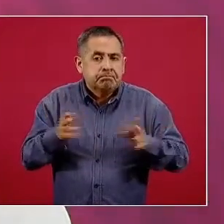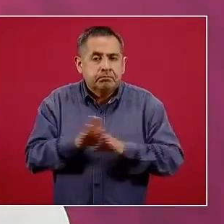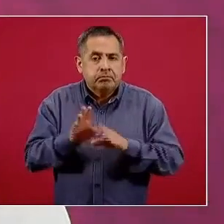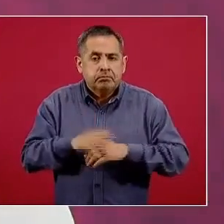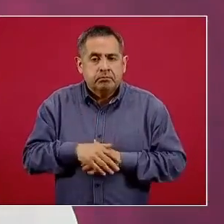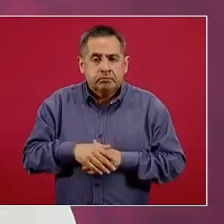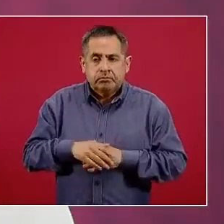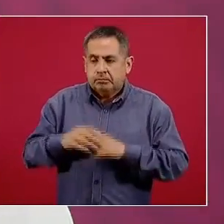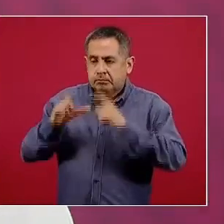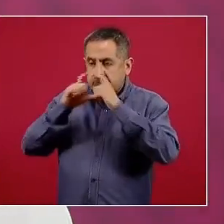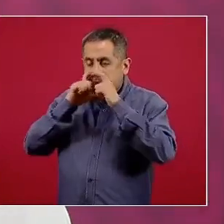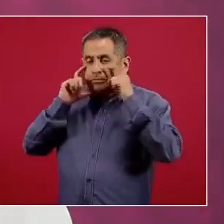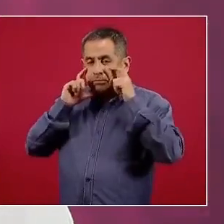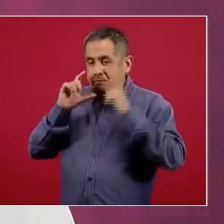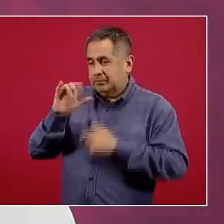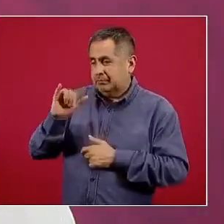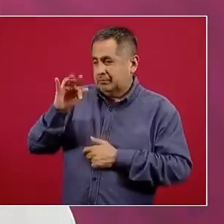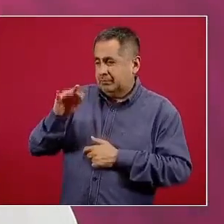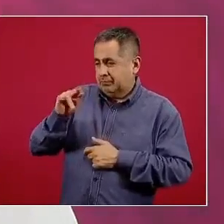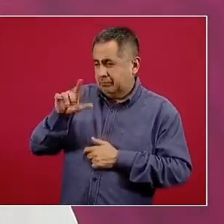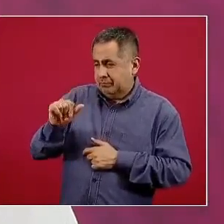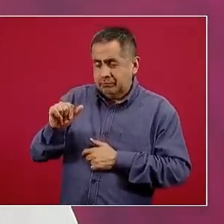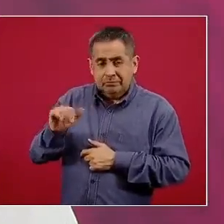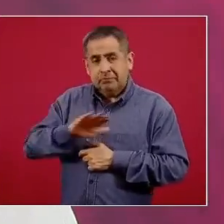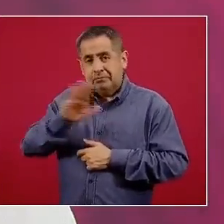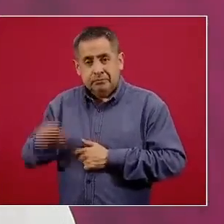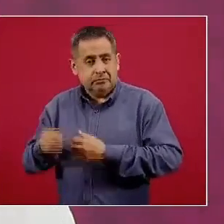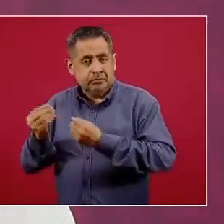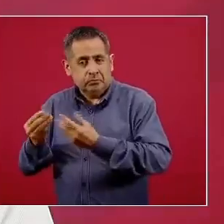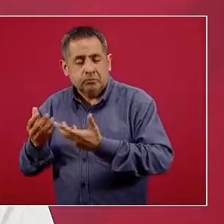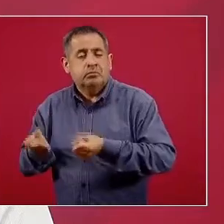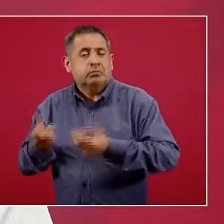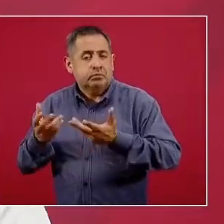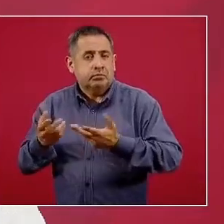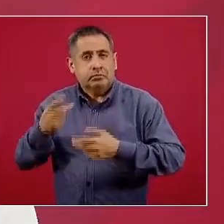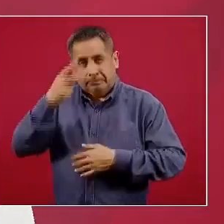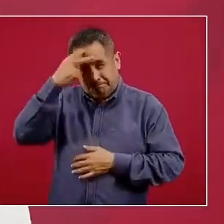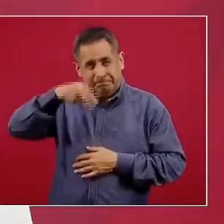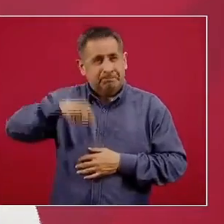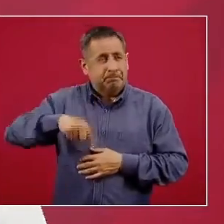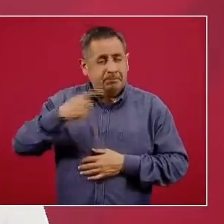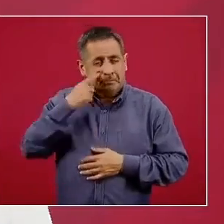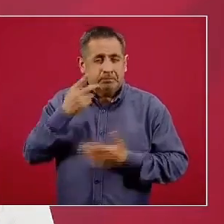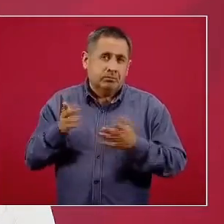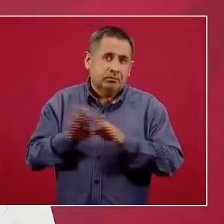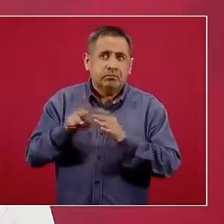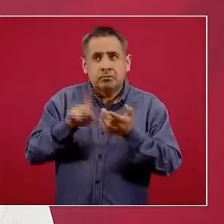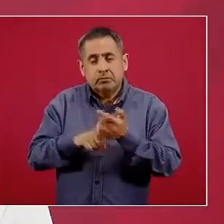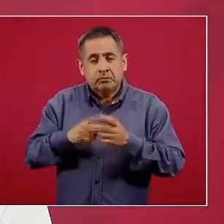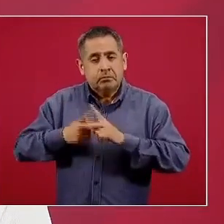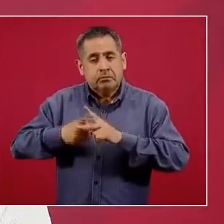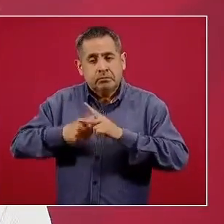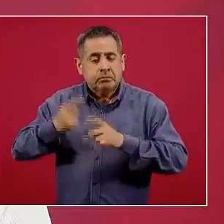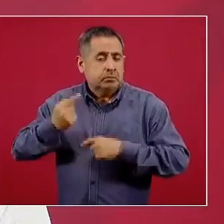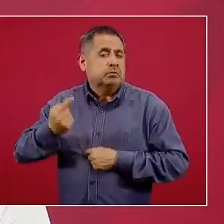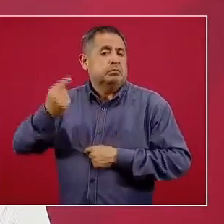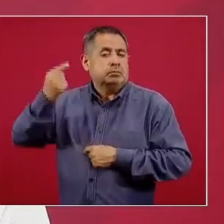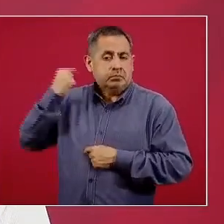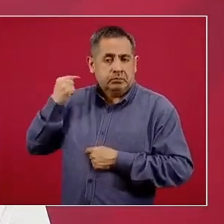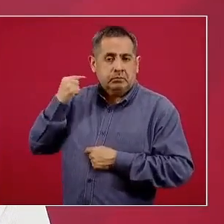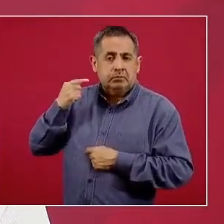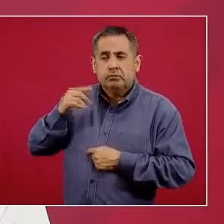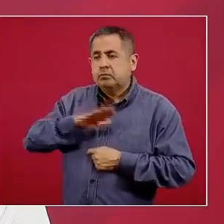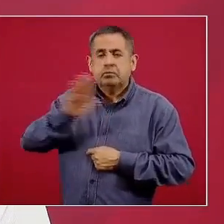la influenza-neumonía a la mortalidad general, estamos hablando que en México, tomando como referencia la estadística más reciente